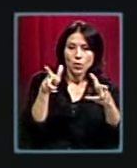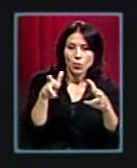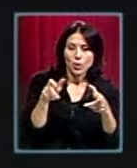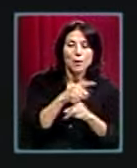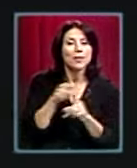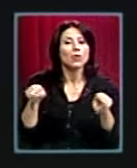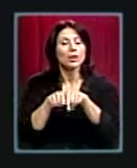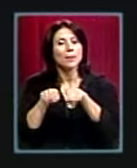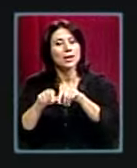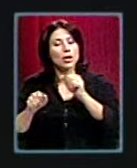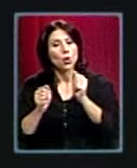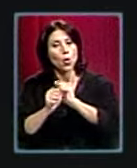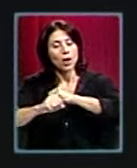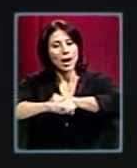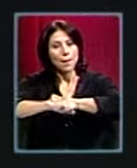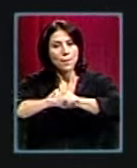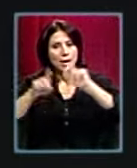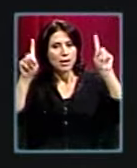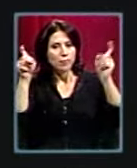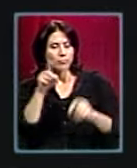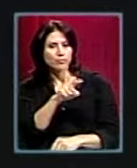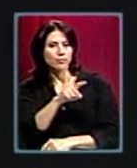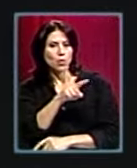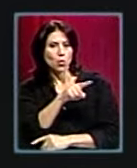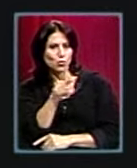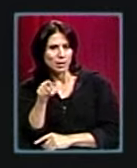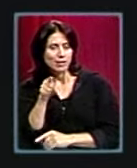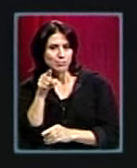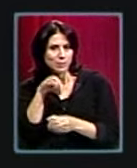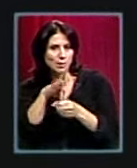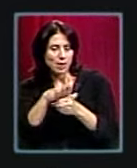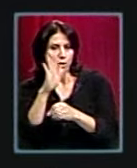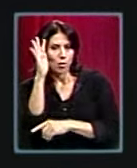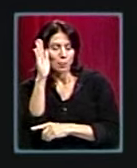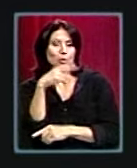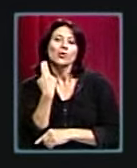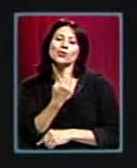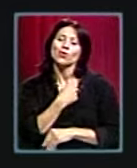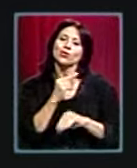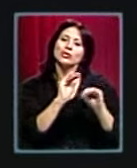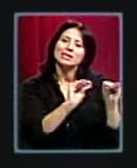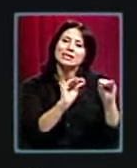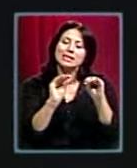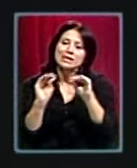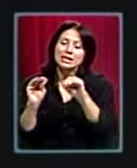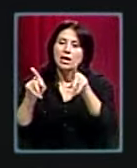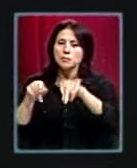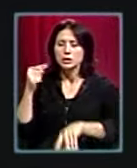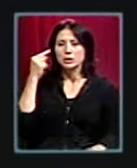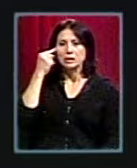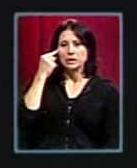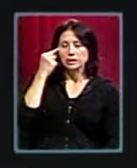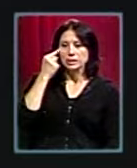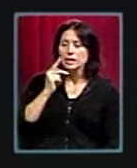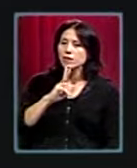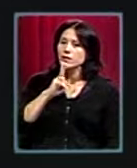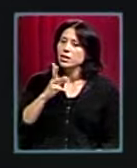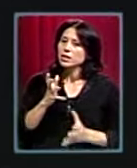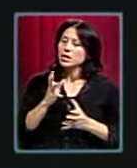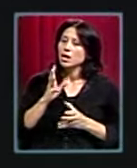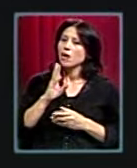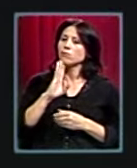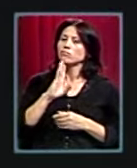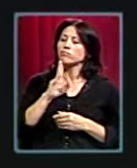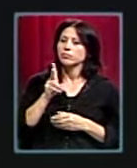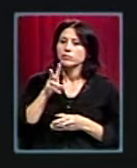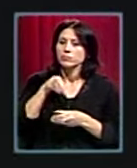la campaña "A que sembras un árbol" estamos buscando concientizar a la población. Entonces la campaña entra dentro del eje